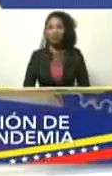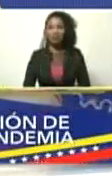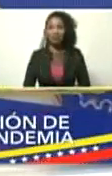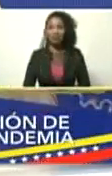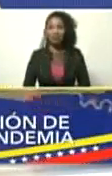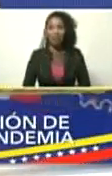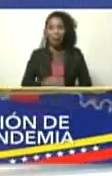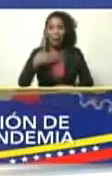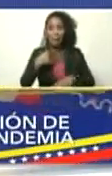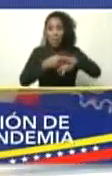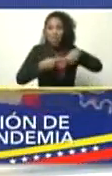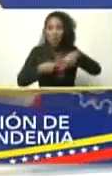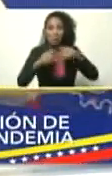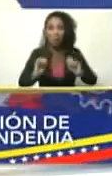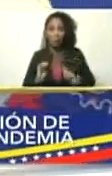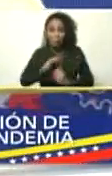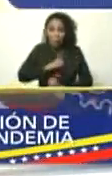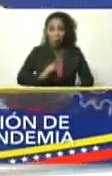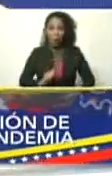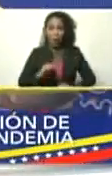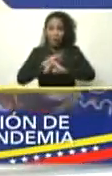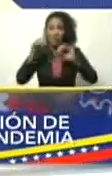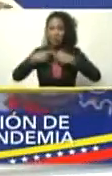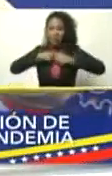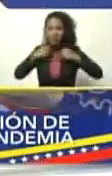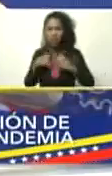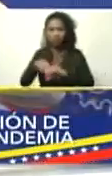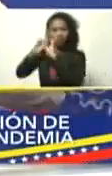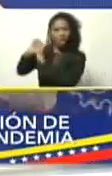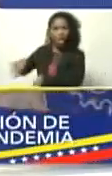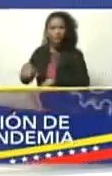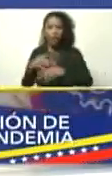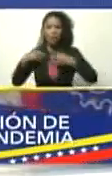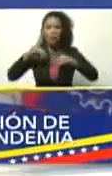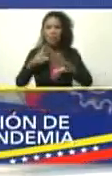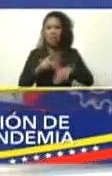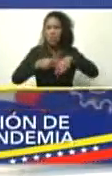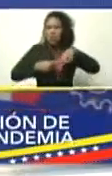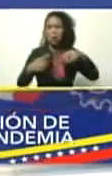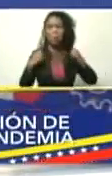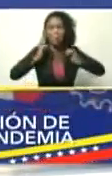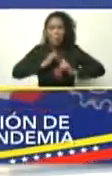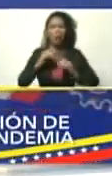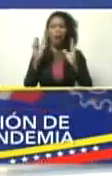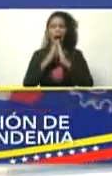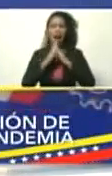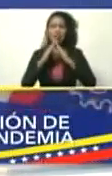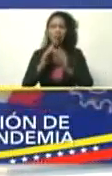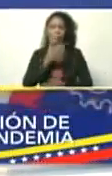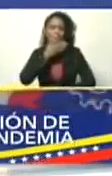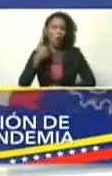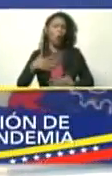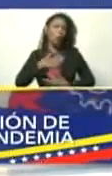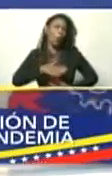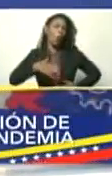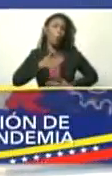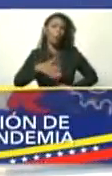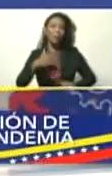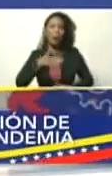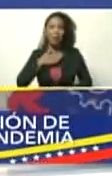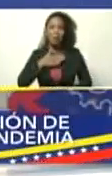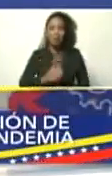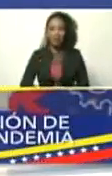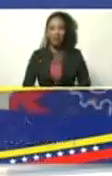En mi chor y me ponía la camisa. Terminaba, me quitaba y quedaba con mi franela y mi chor en mi casa. Era más cómodo, para mí por lo